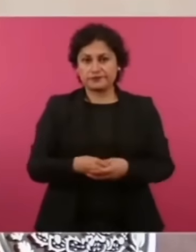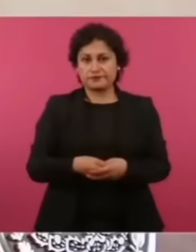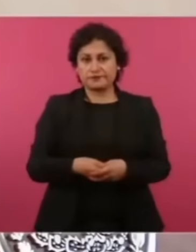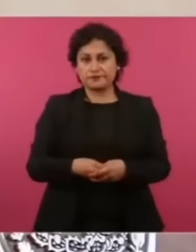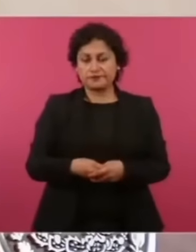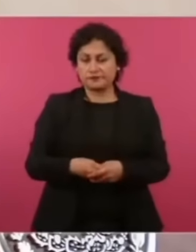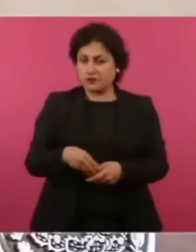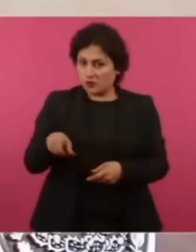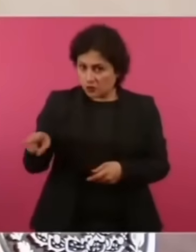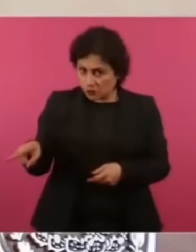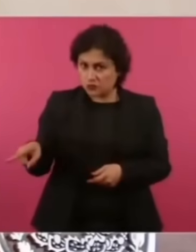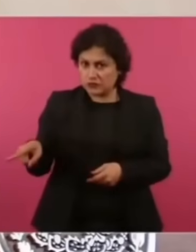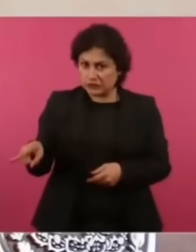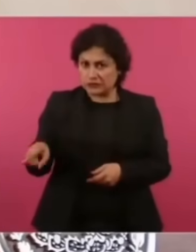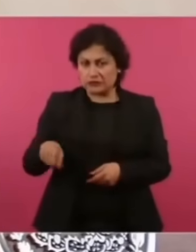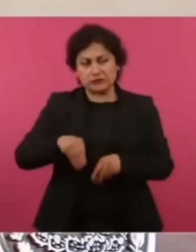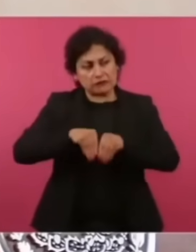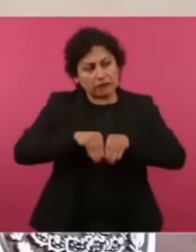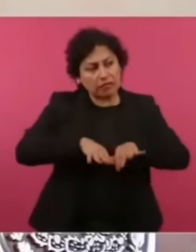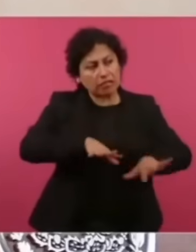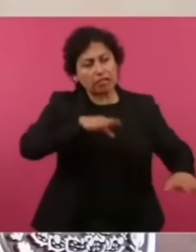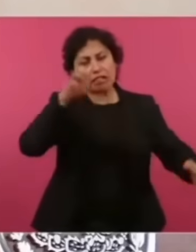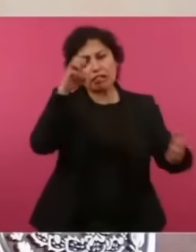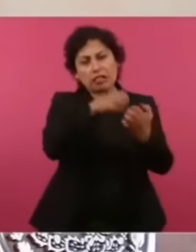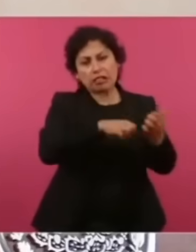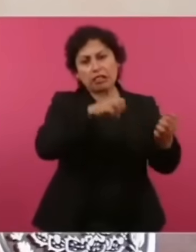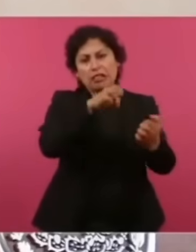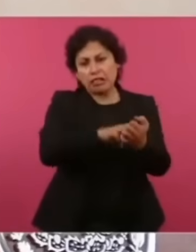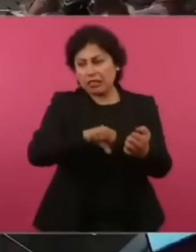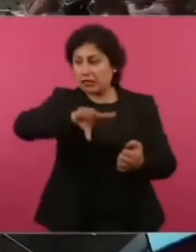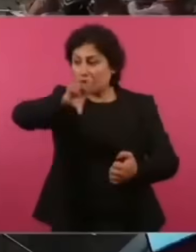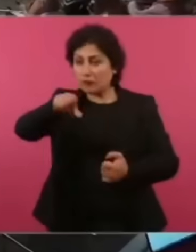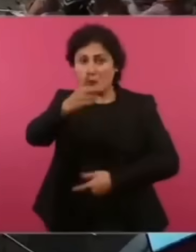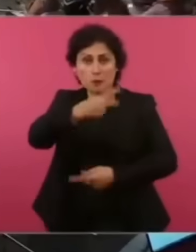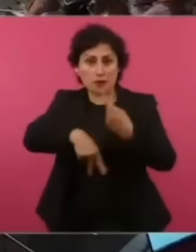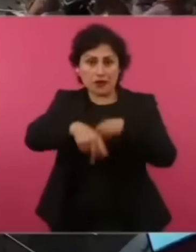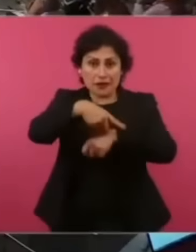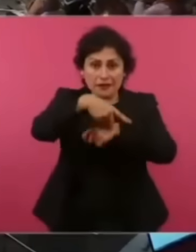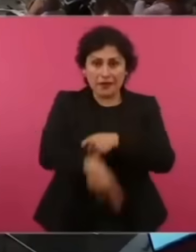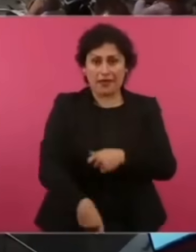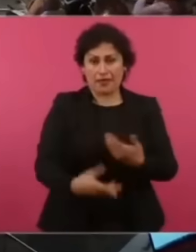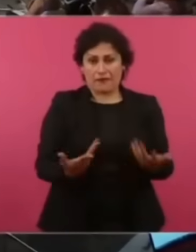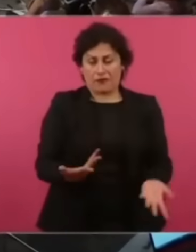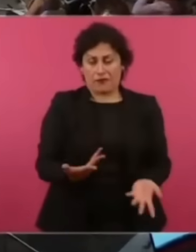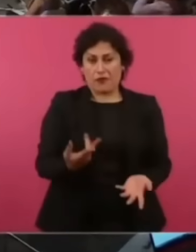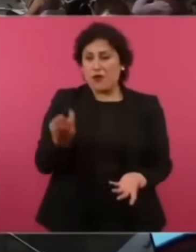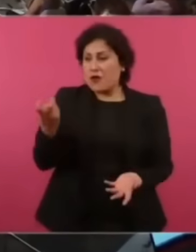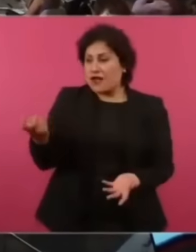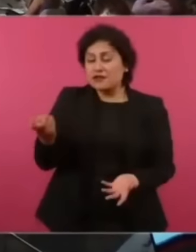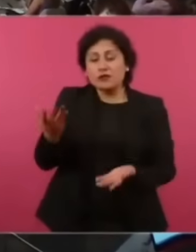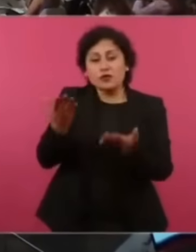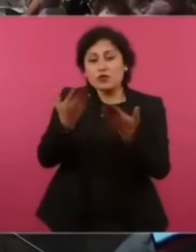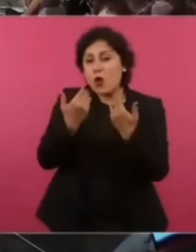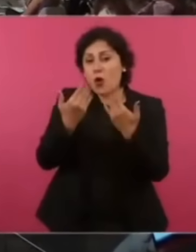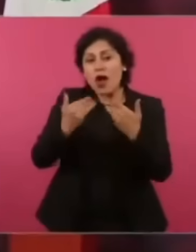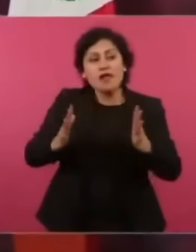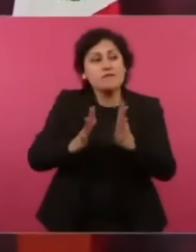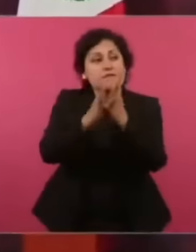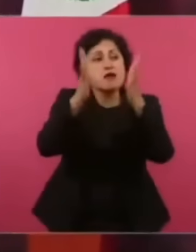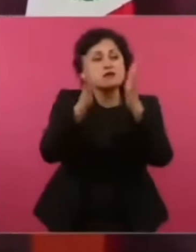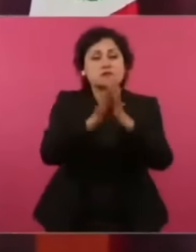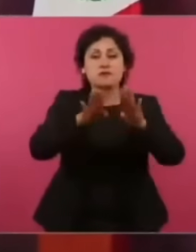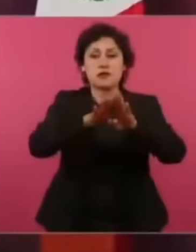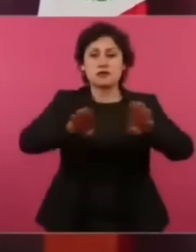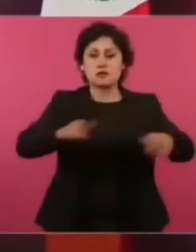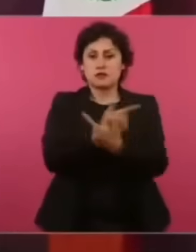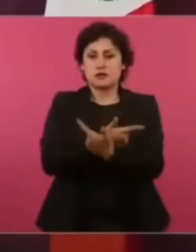y causando daño, porque esto es antidemocrático completamente y